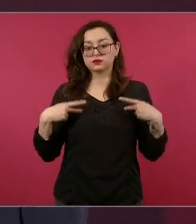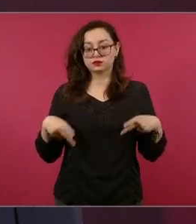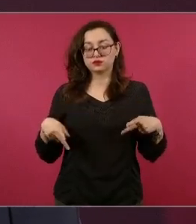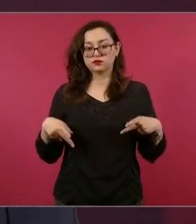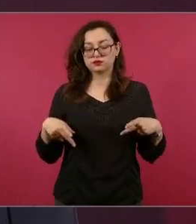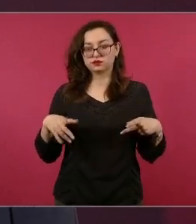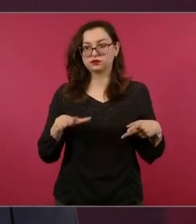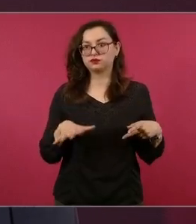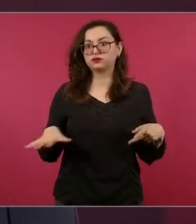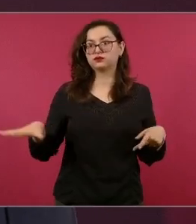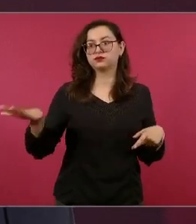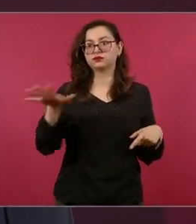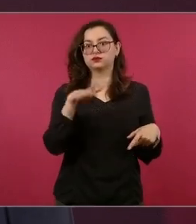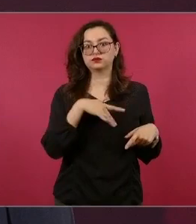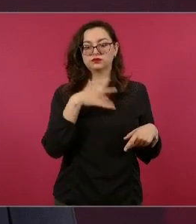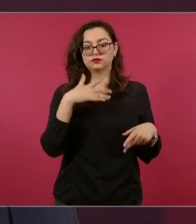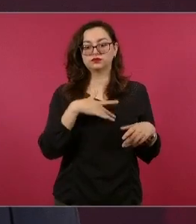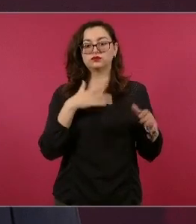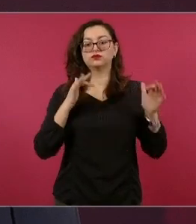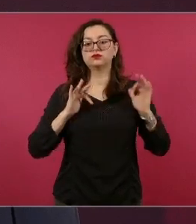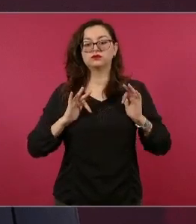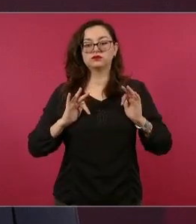esté tranquila,